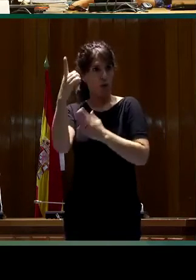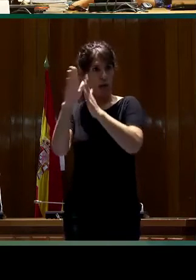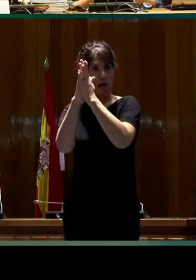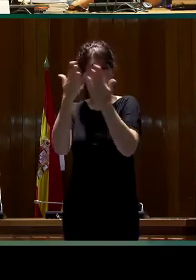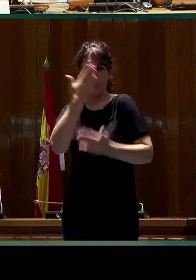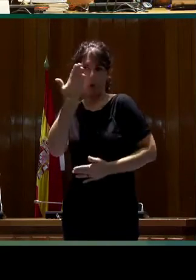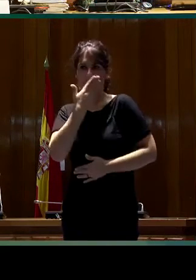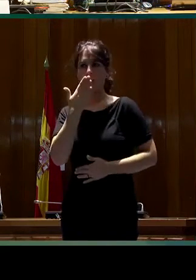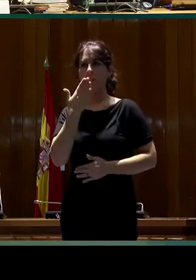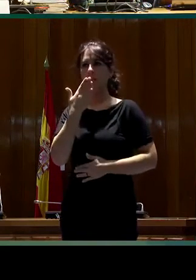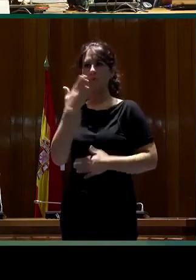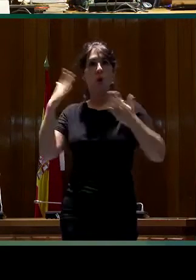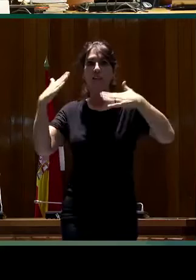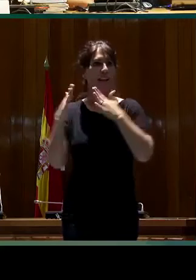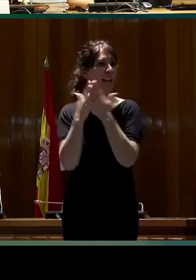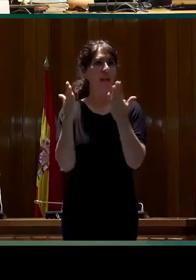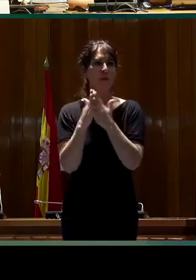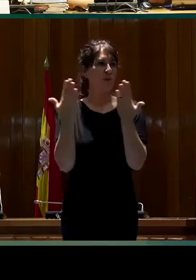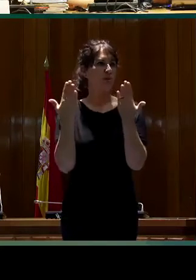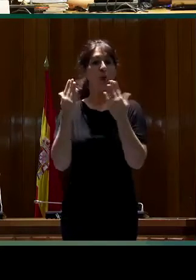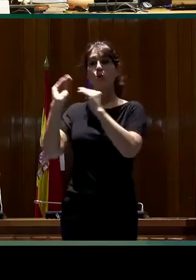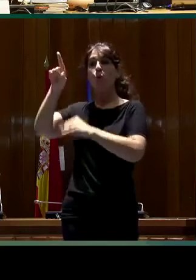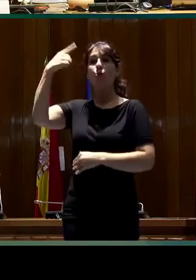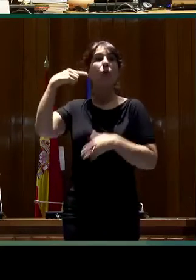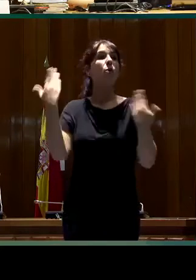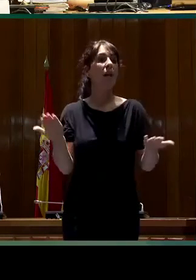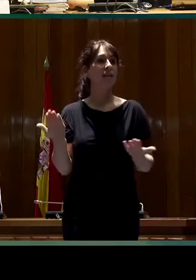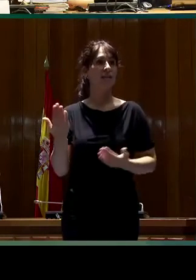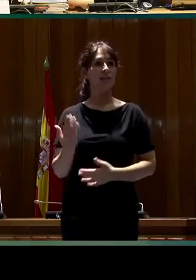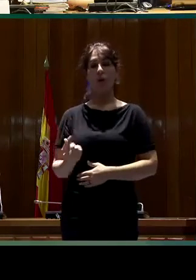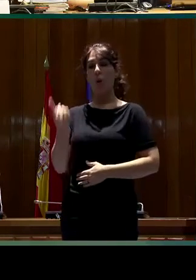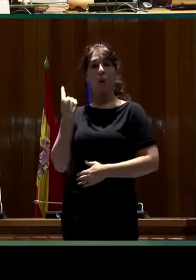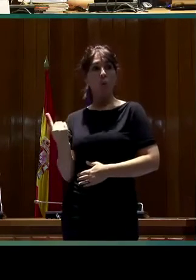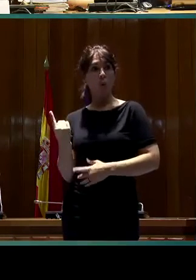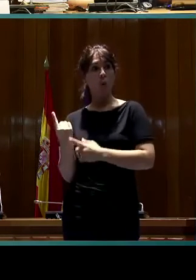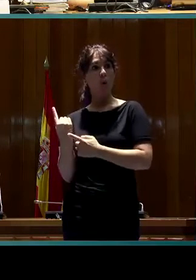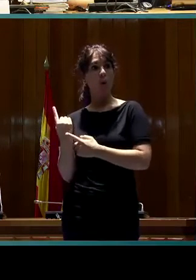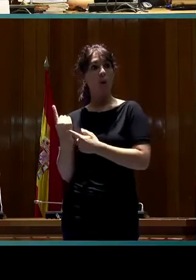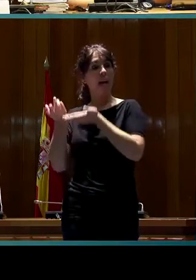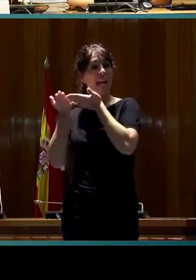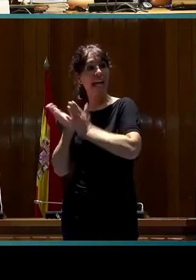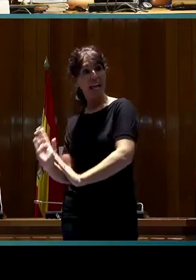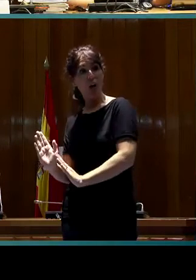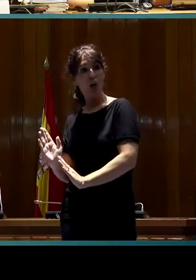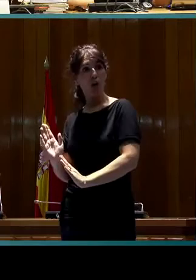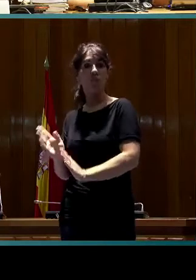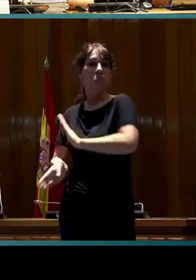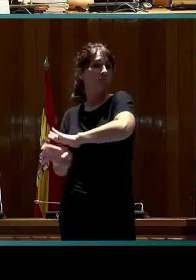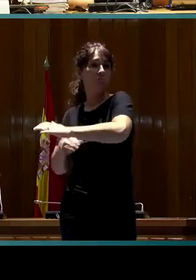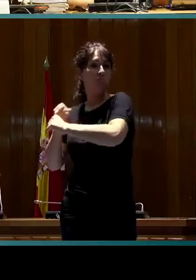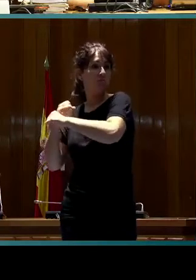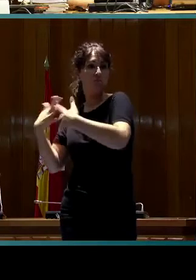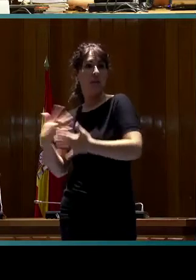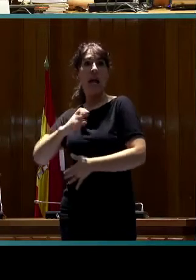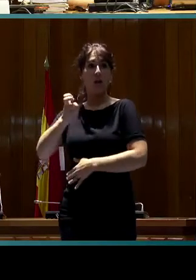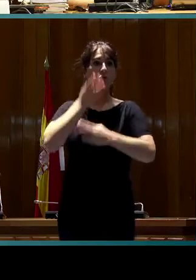libros. ¿Qué pasa? Que allí su cultura es que uno de los hijos se dedica a la lucha y otro de los hijos va a estudiar a Dakar. Pues todos estos niños